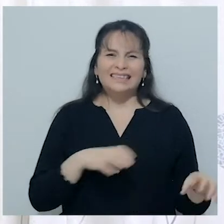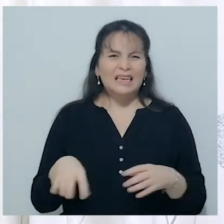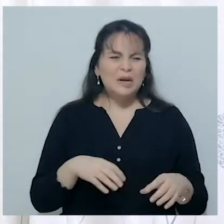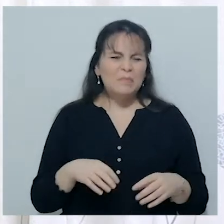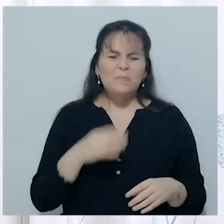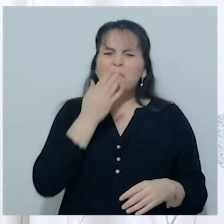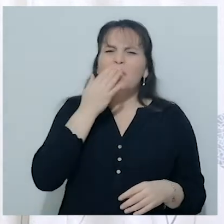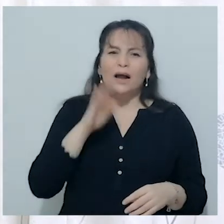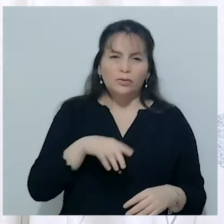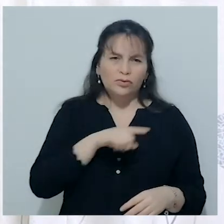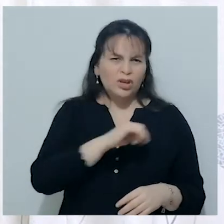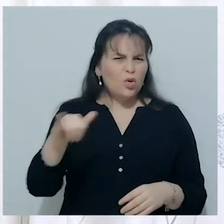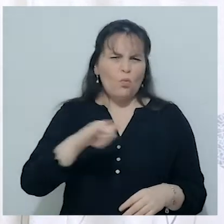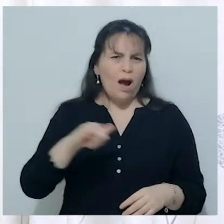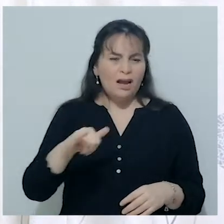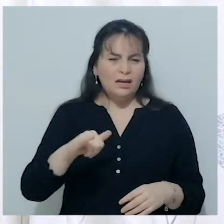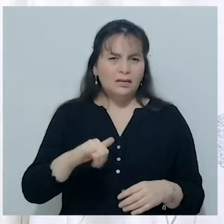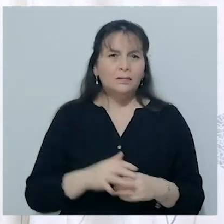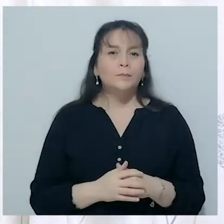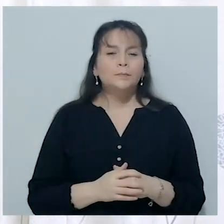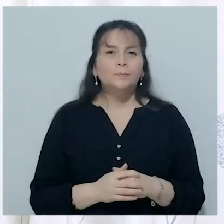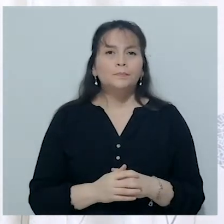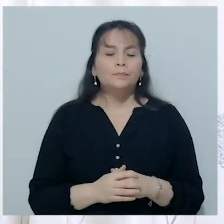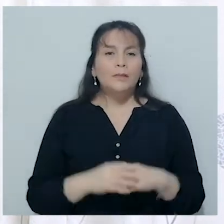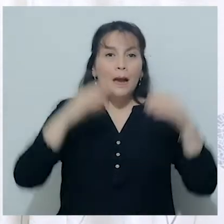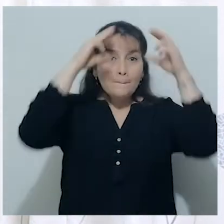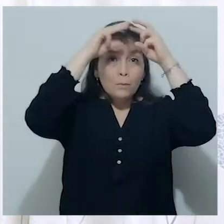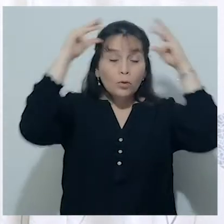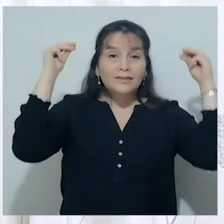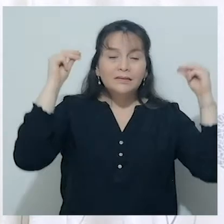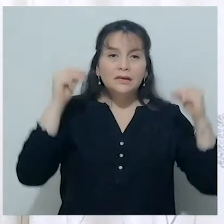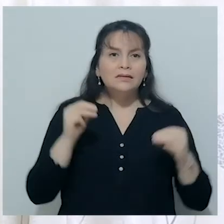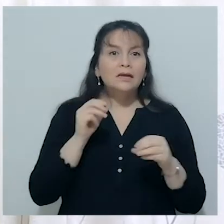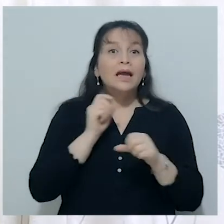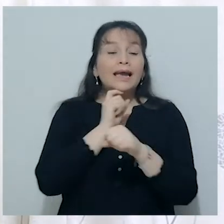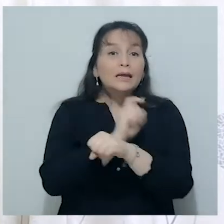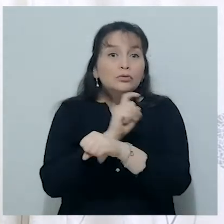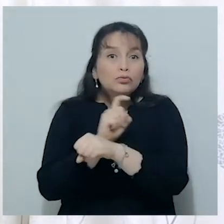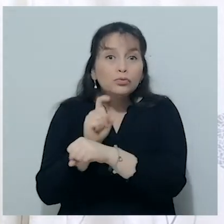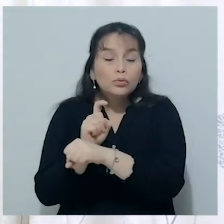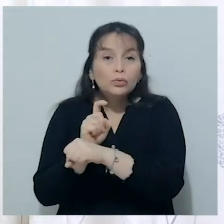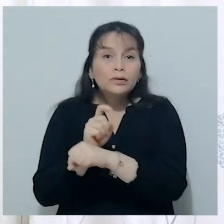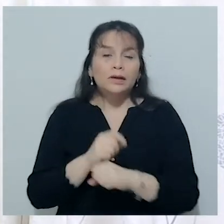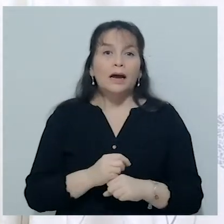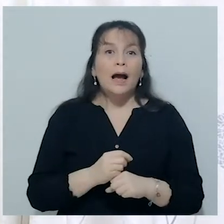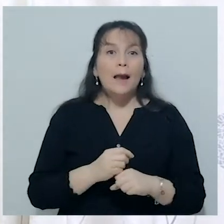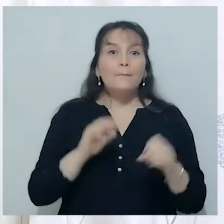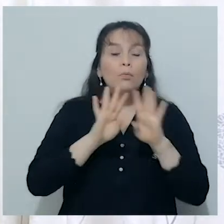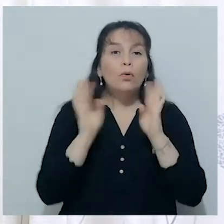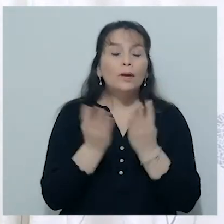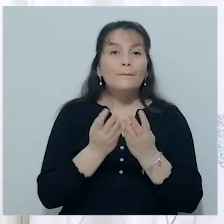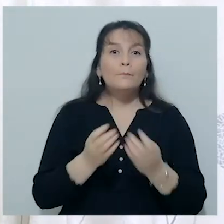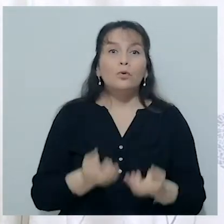moralmente degenerados como ellos, como aquellas naciones extranjeras. Moisés está instruyendo al pueblo